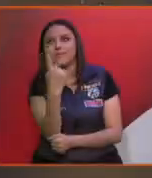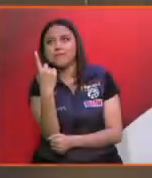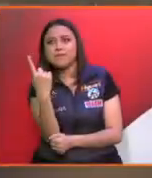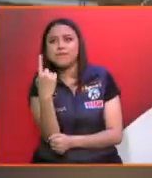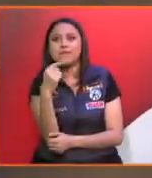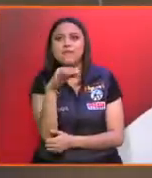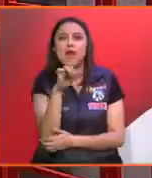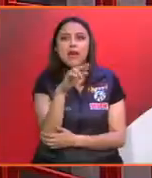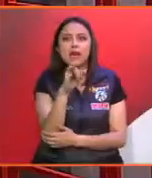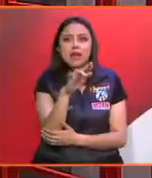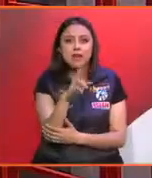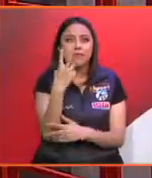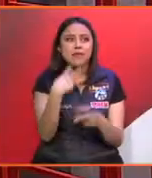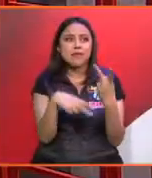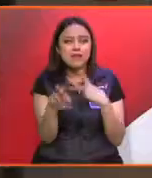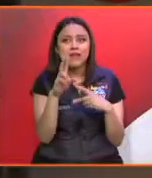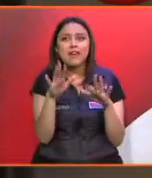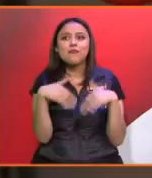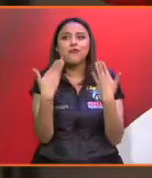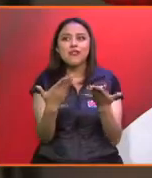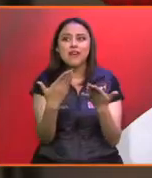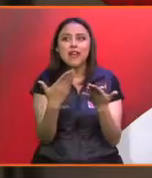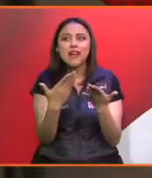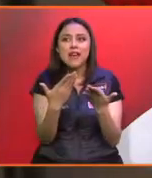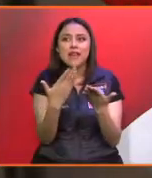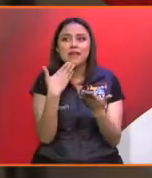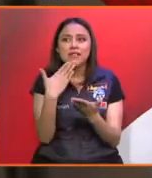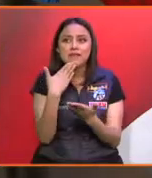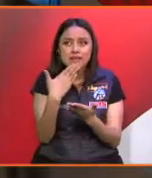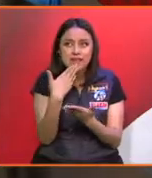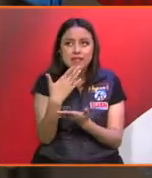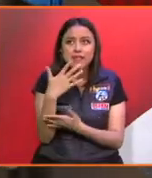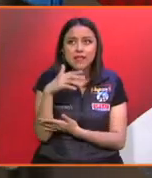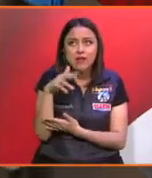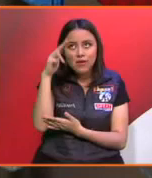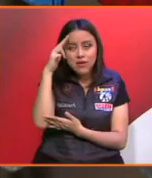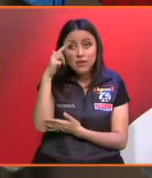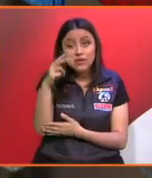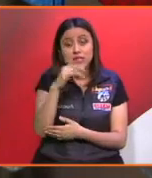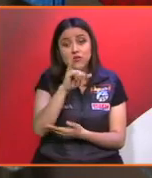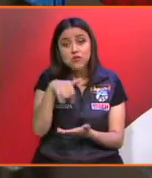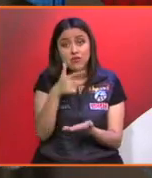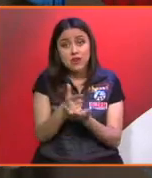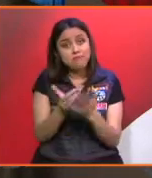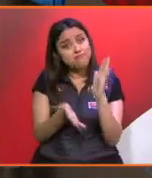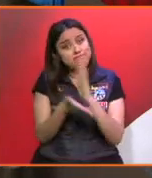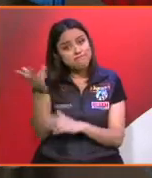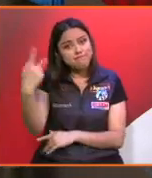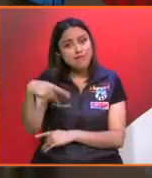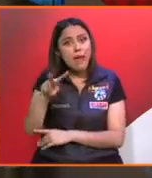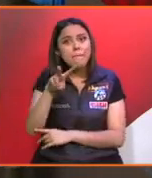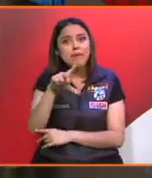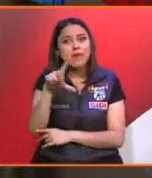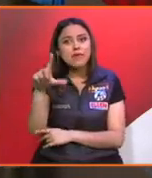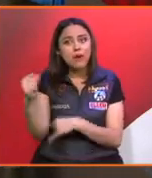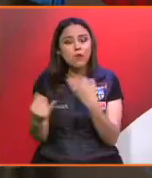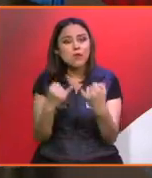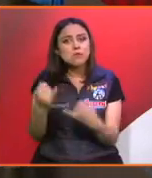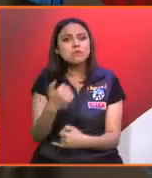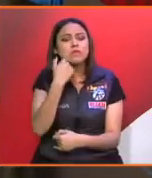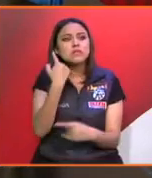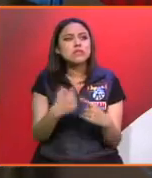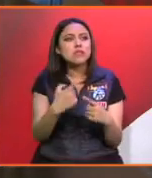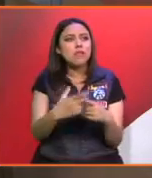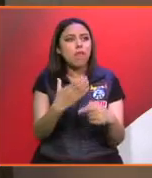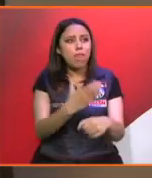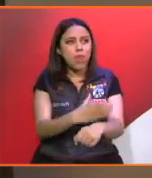Mariana y Parrea en Contenedor Big Ben de Juguetón. ¿Qué tal? Bueno, pues Calle, el señor Jorge Garralda va directo a la Villa Juguetón y quiero saber quién